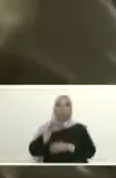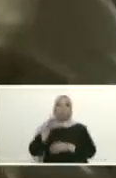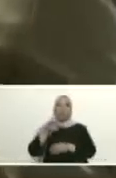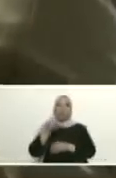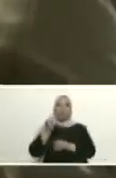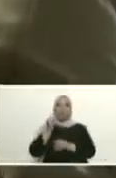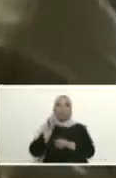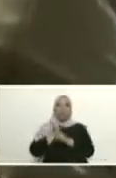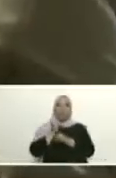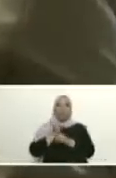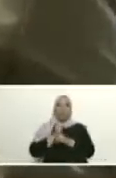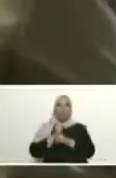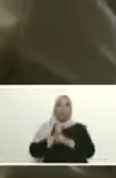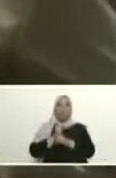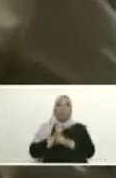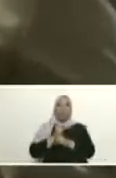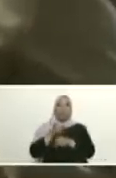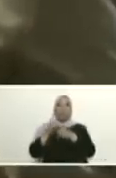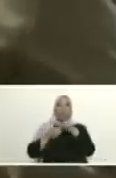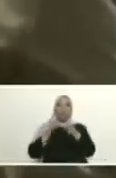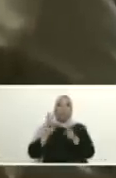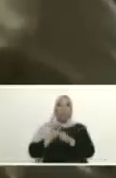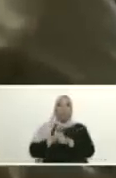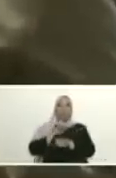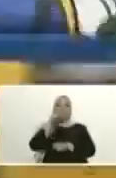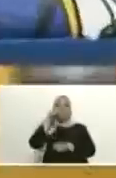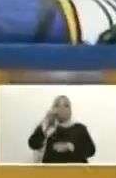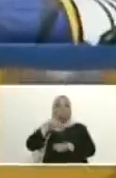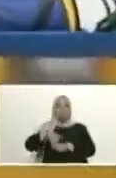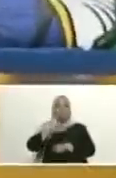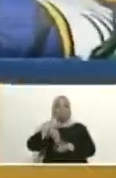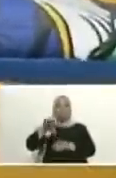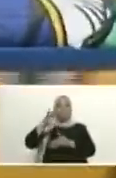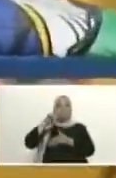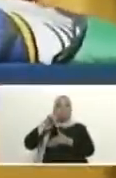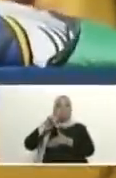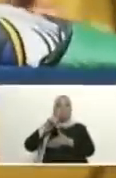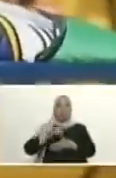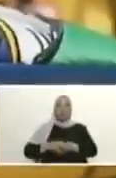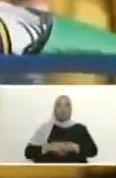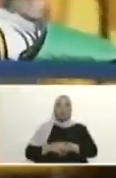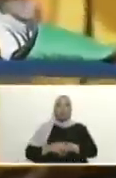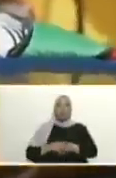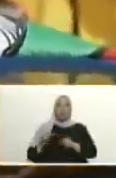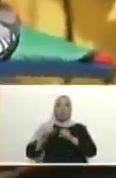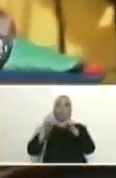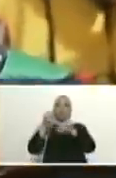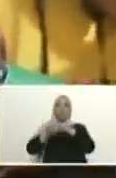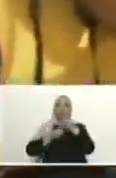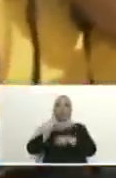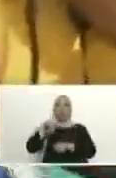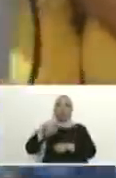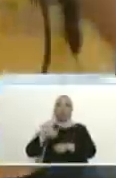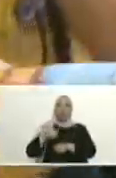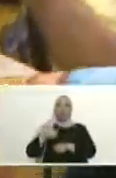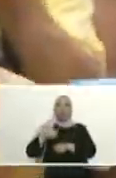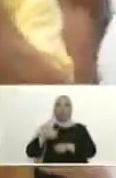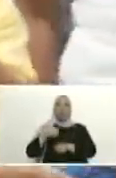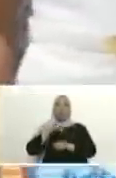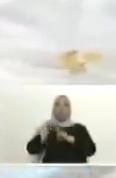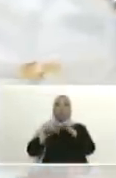dignidad, y sea visto por los pueblos del Caribe y admirado como hoy es admirada nuestra